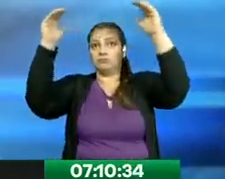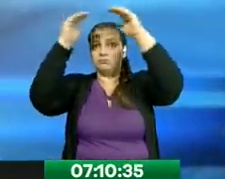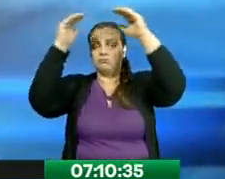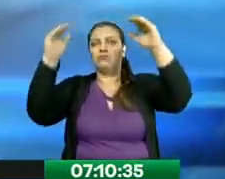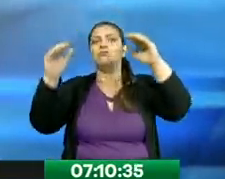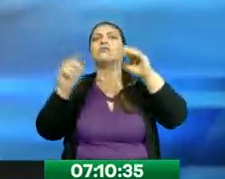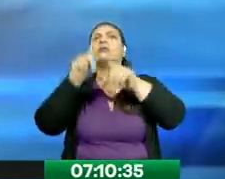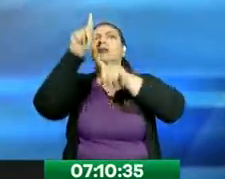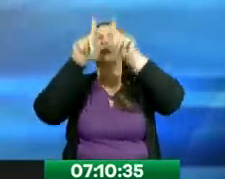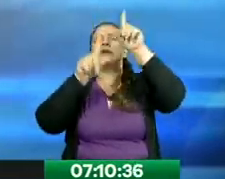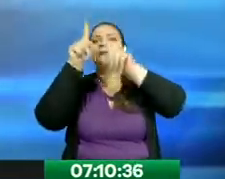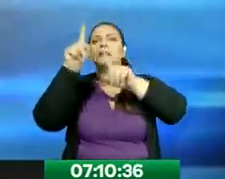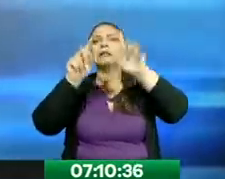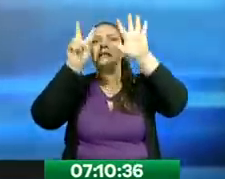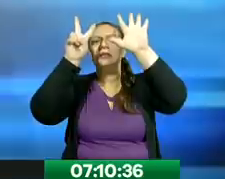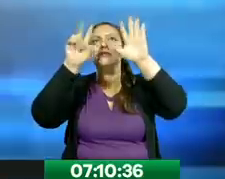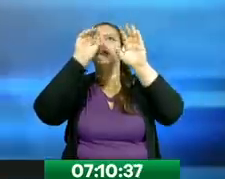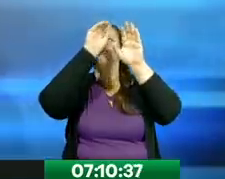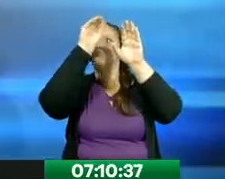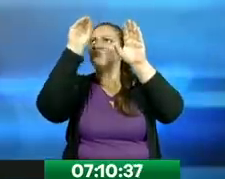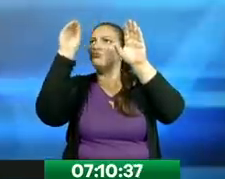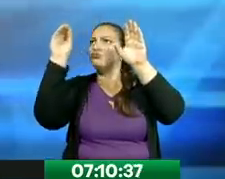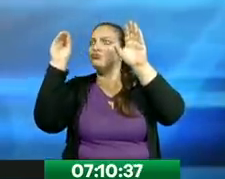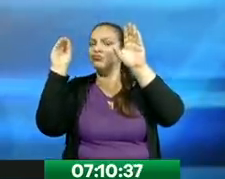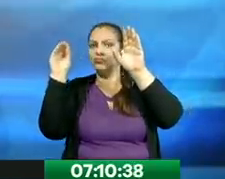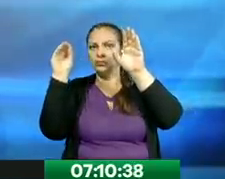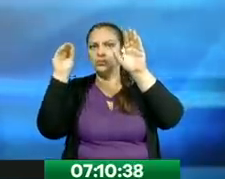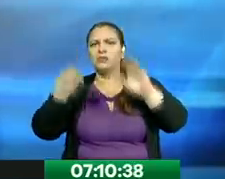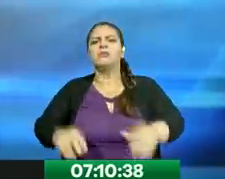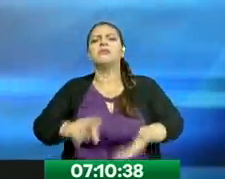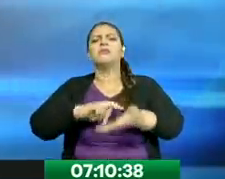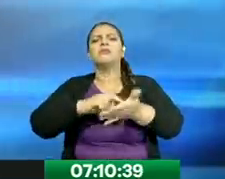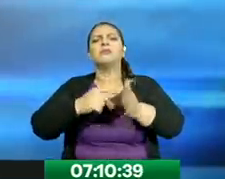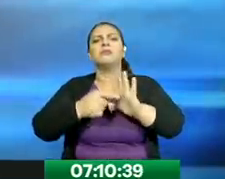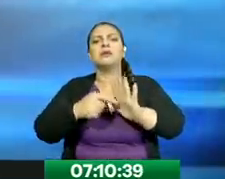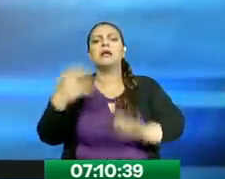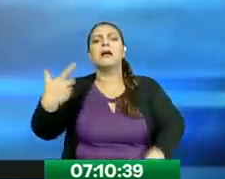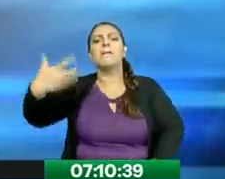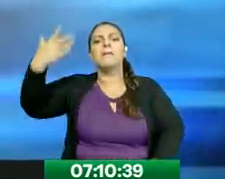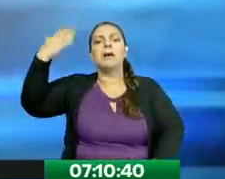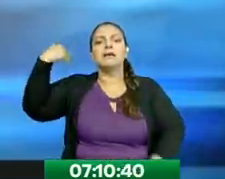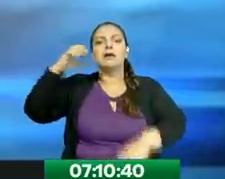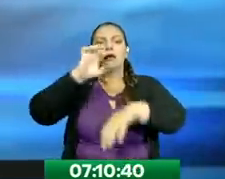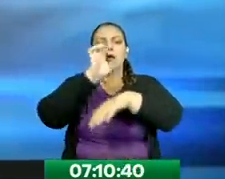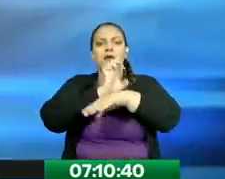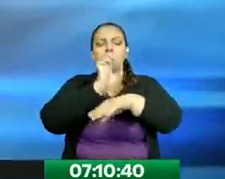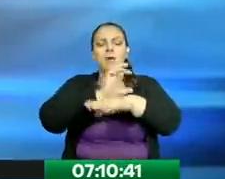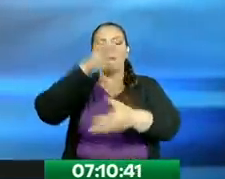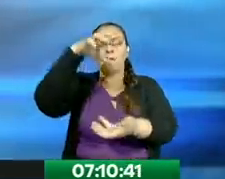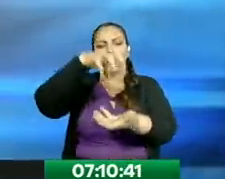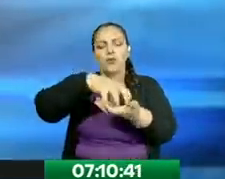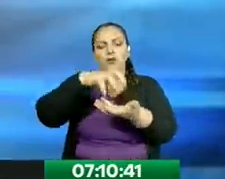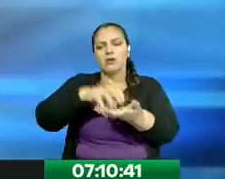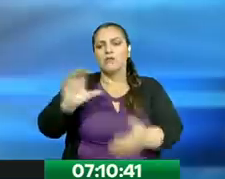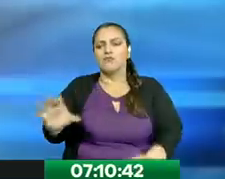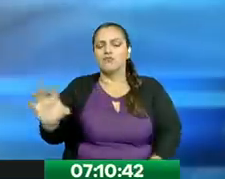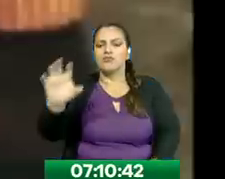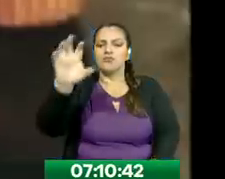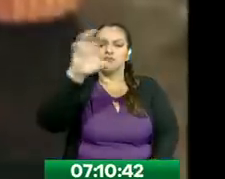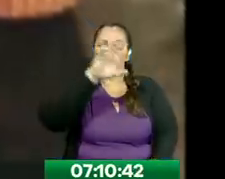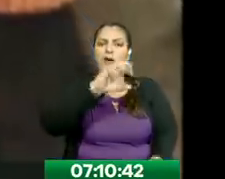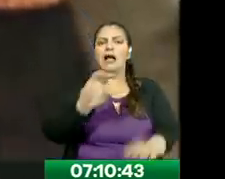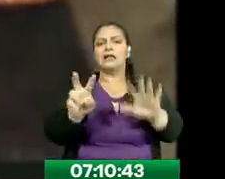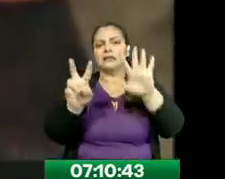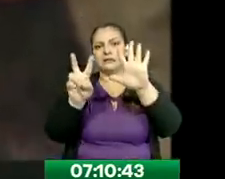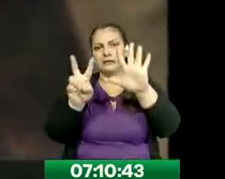estrellas representativas del mismo número de provincias que integraban el ecuador en ese entonces este escudo tuvo una